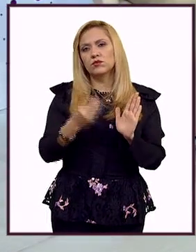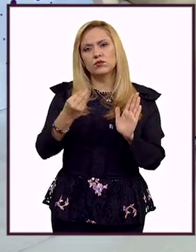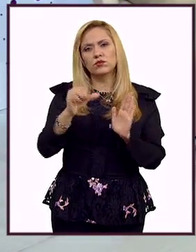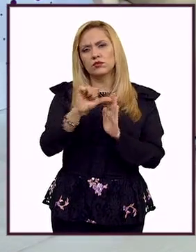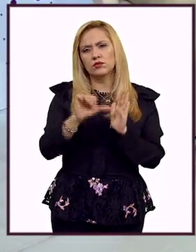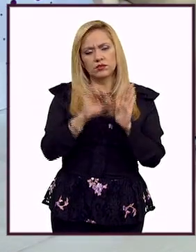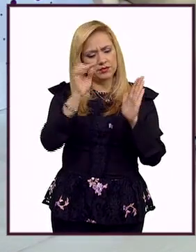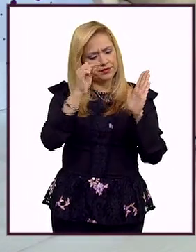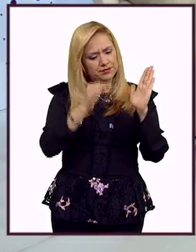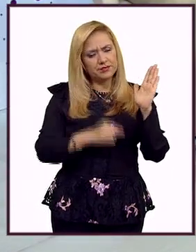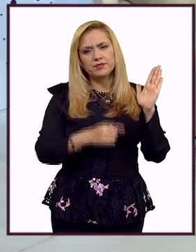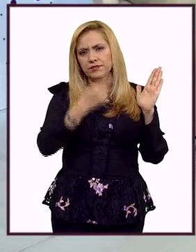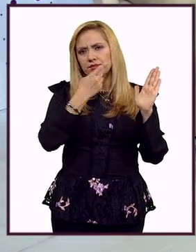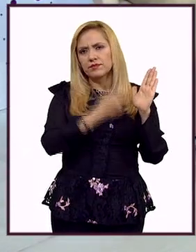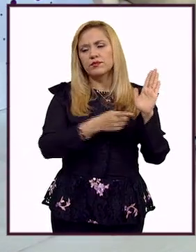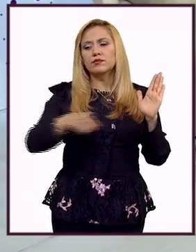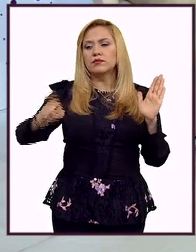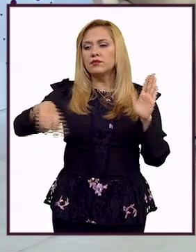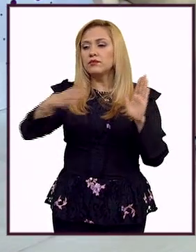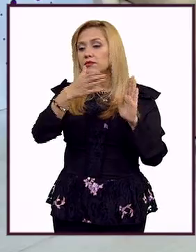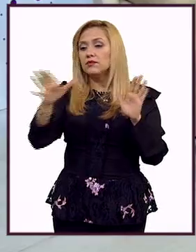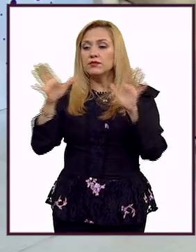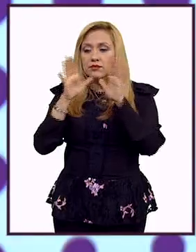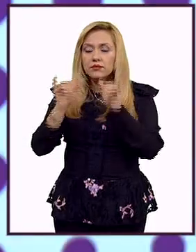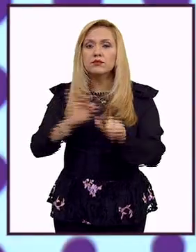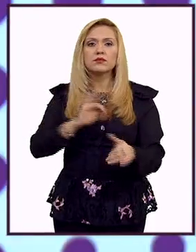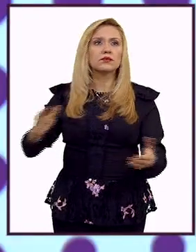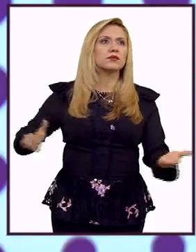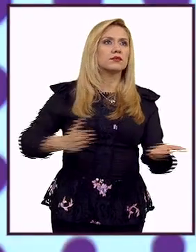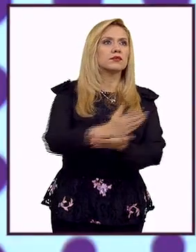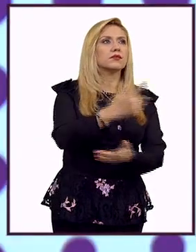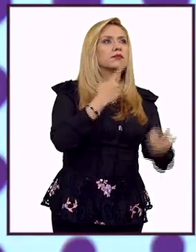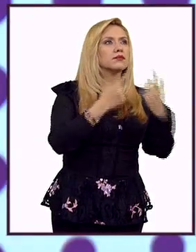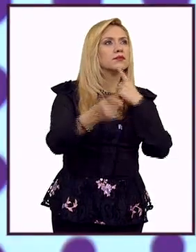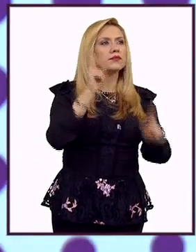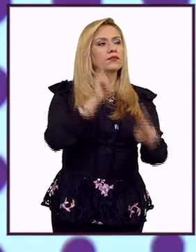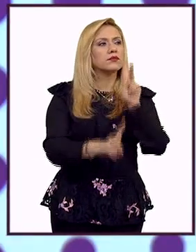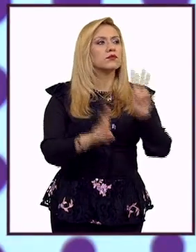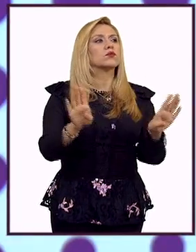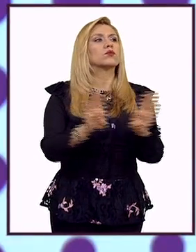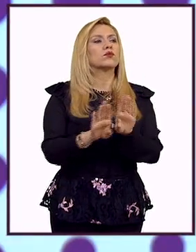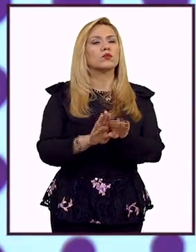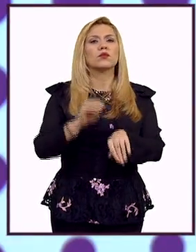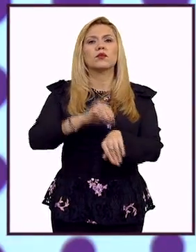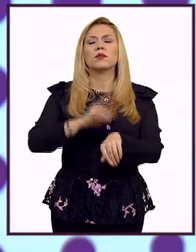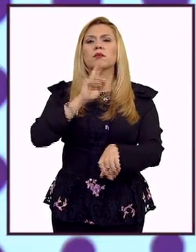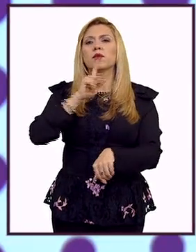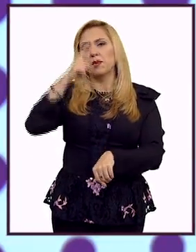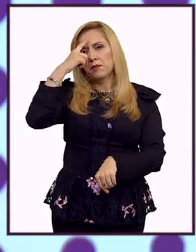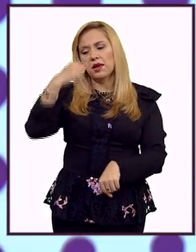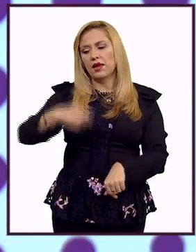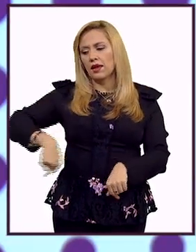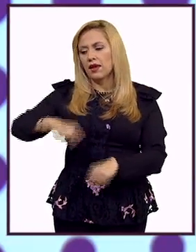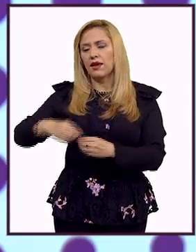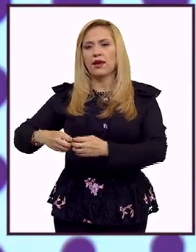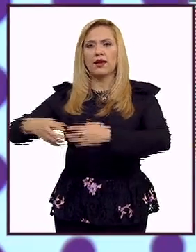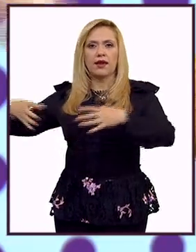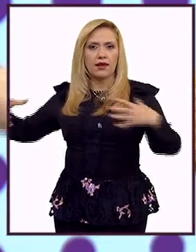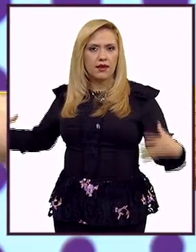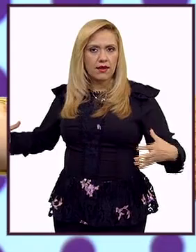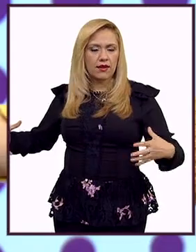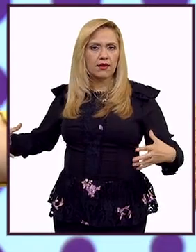la posibilidad de que los campesinos entren a discutir cómo definir cuál es el mejor modelo de desarrollo y cuál es el modelo de